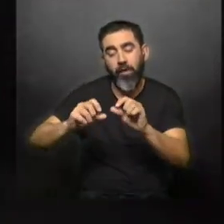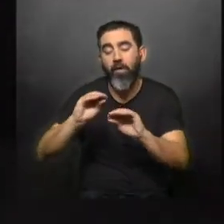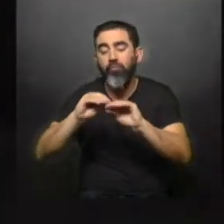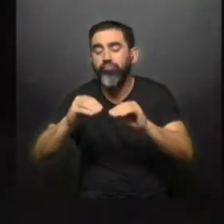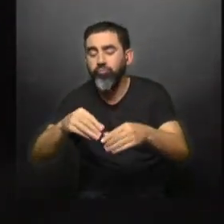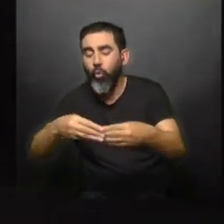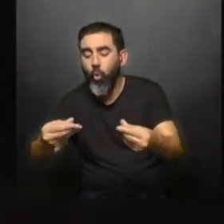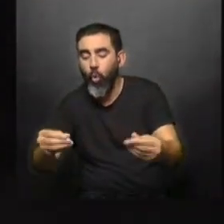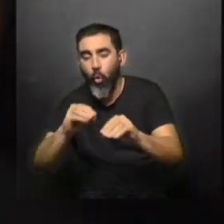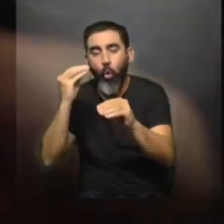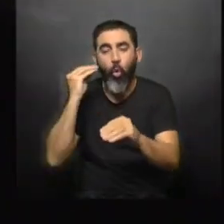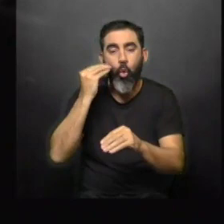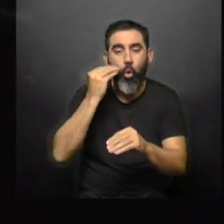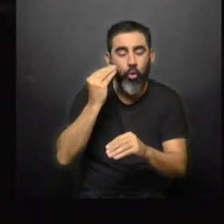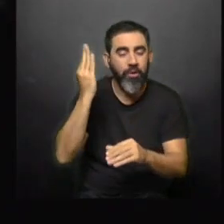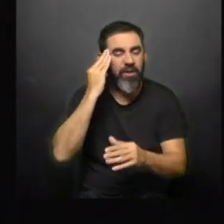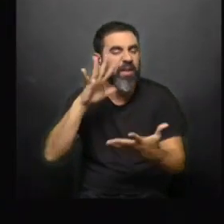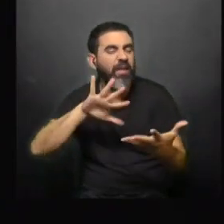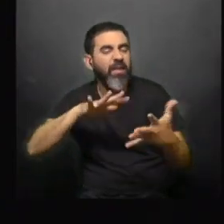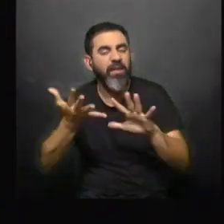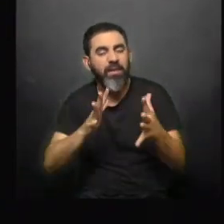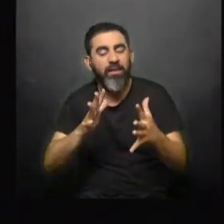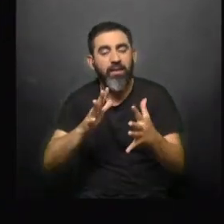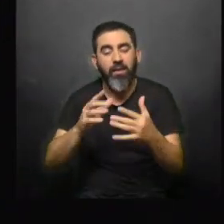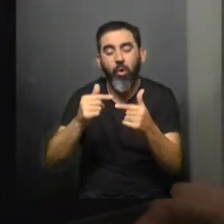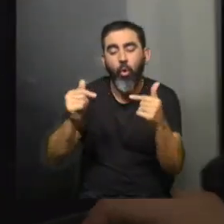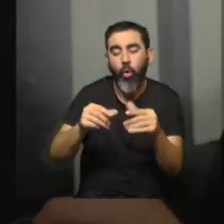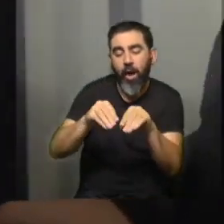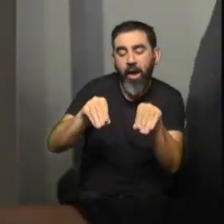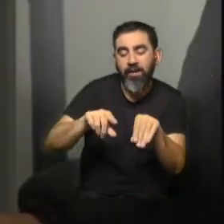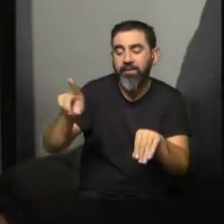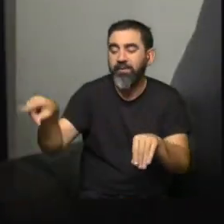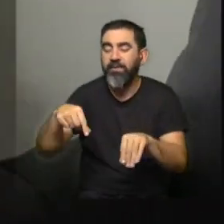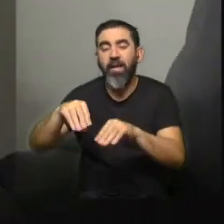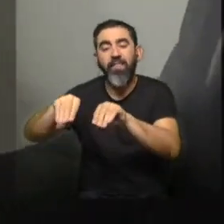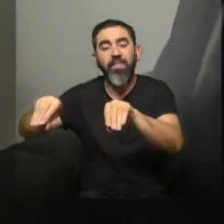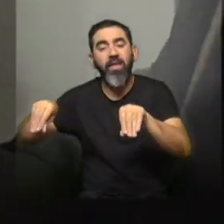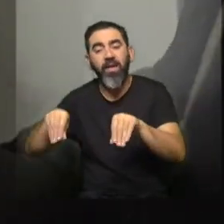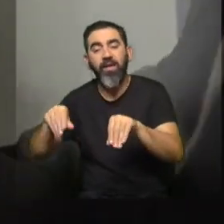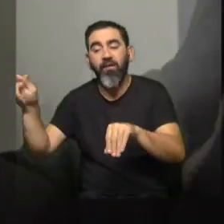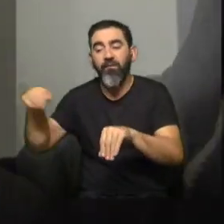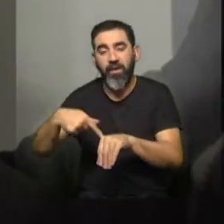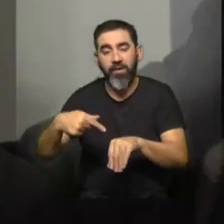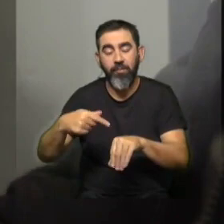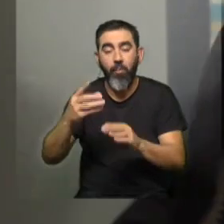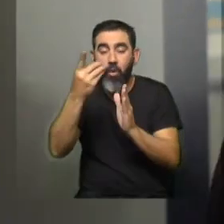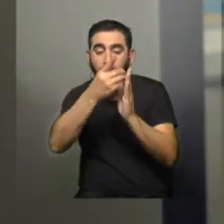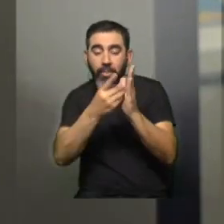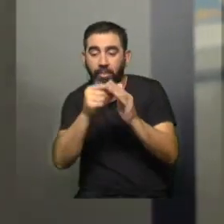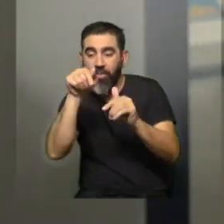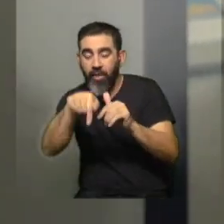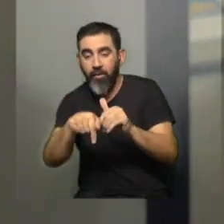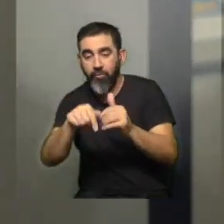olla, puede saber qué tipo de arcilla se utilizó, de dónde provino, todo eso a partir del dato arqueológico,